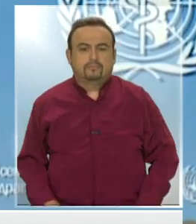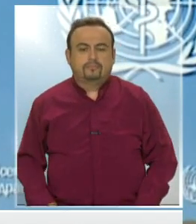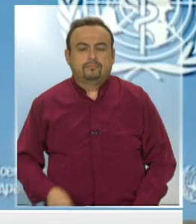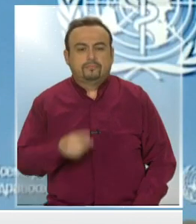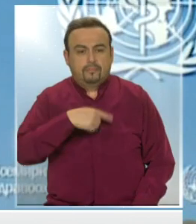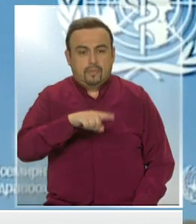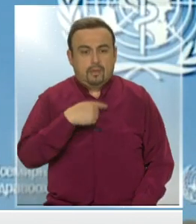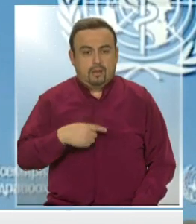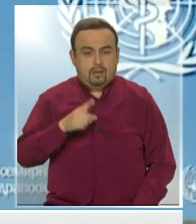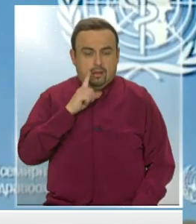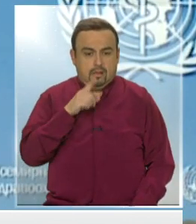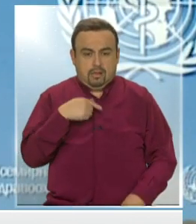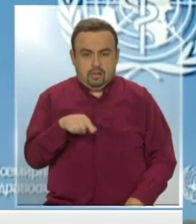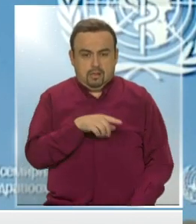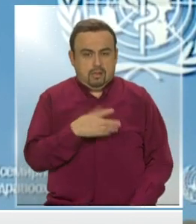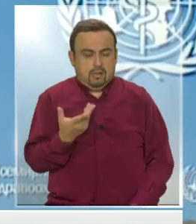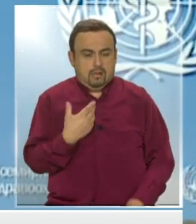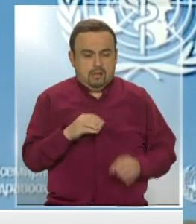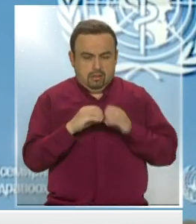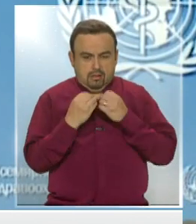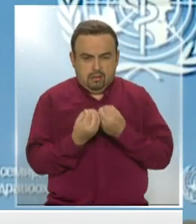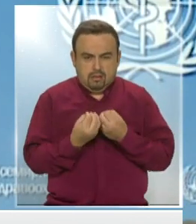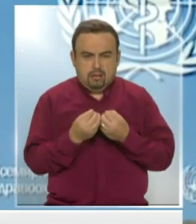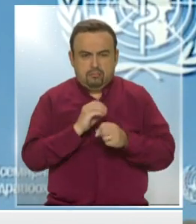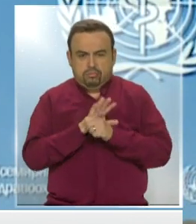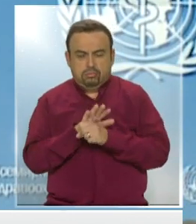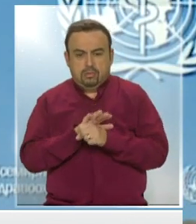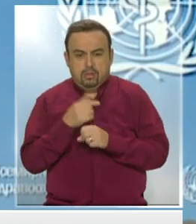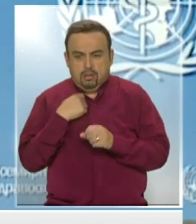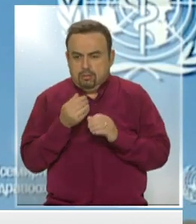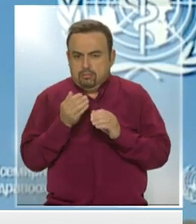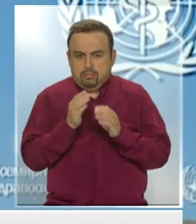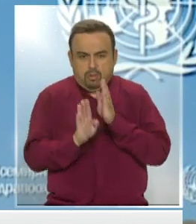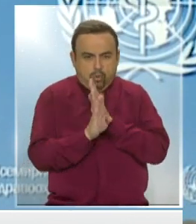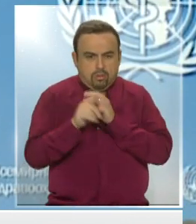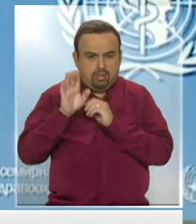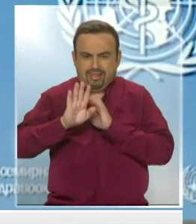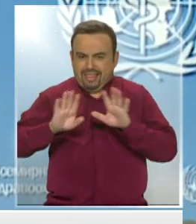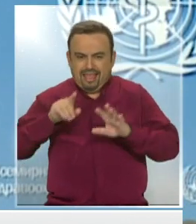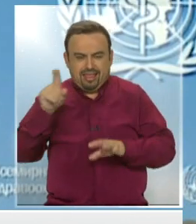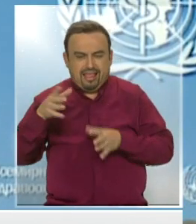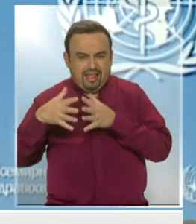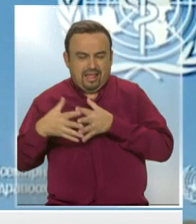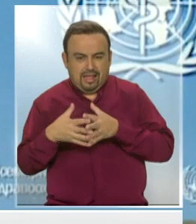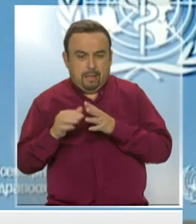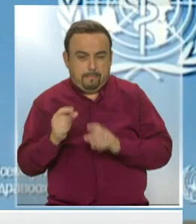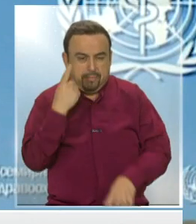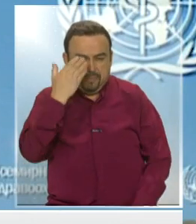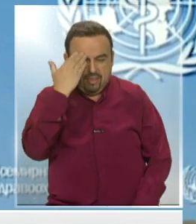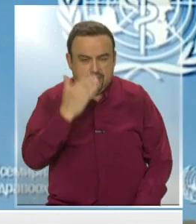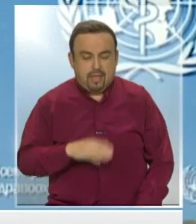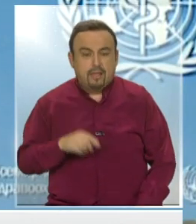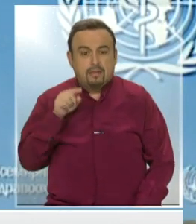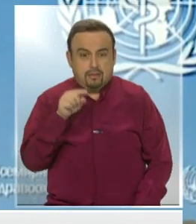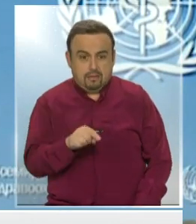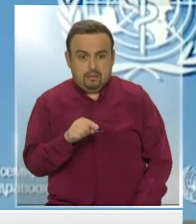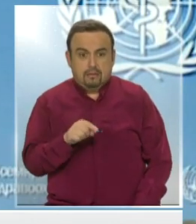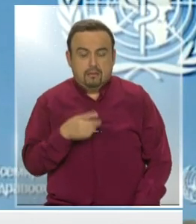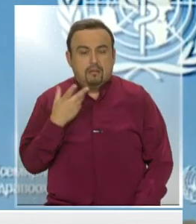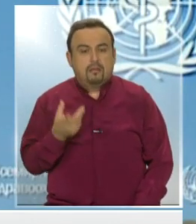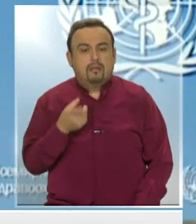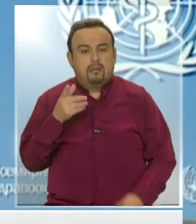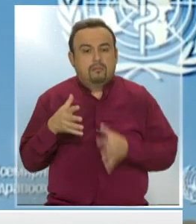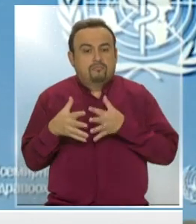Tener personal de los CDC significa que hay nada oculto en los Estados Unidos desde el primer día. Porque estos